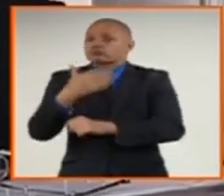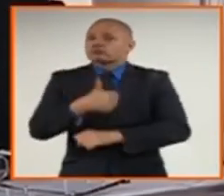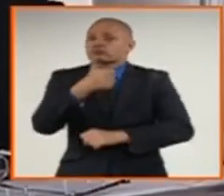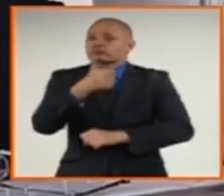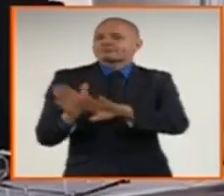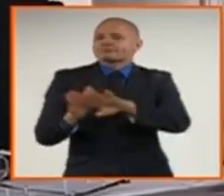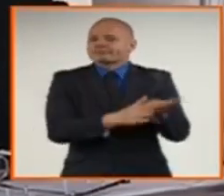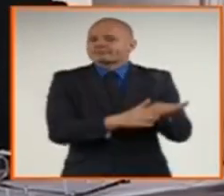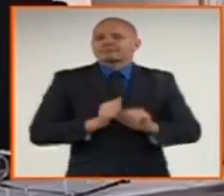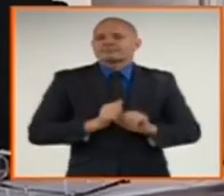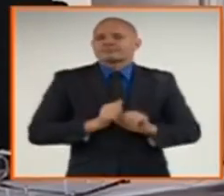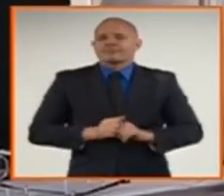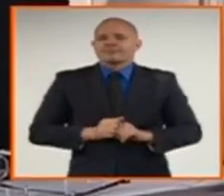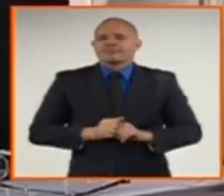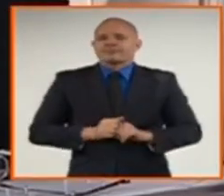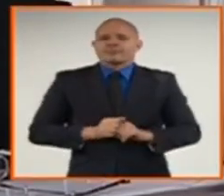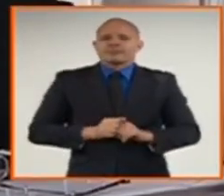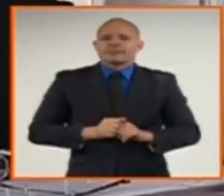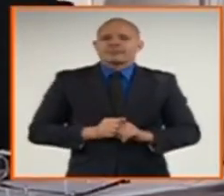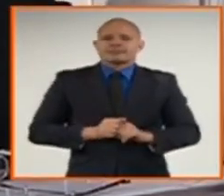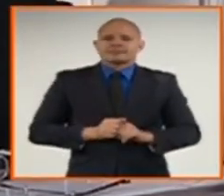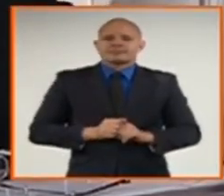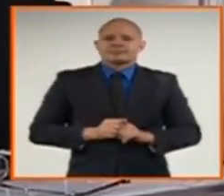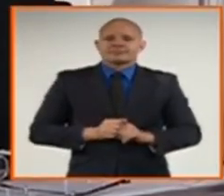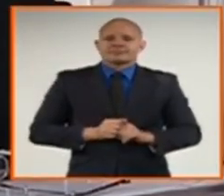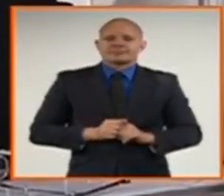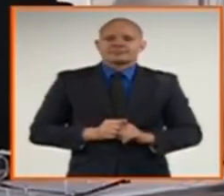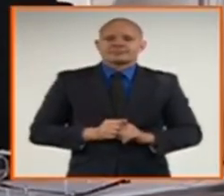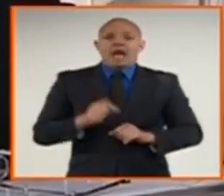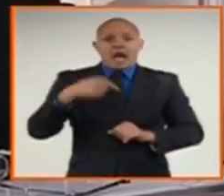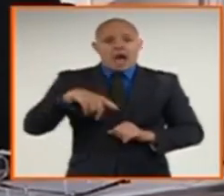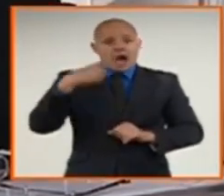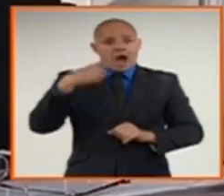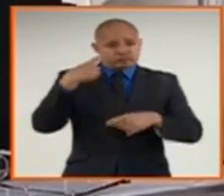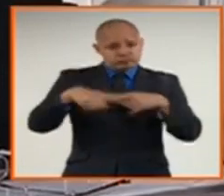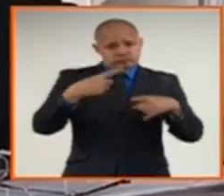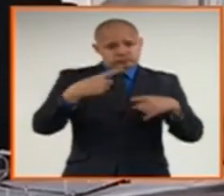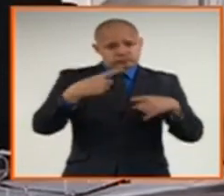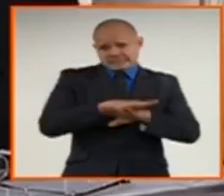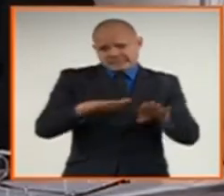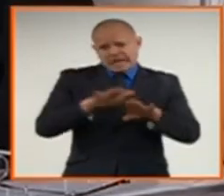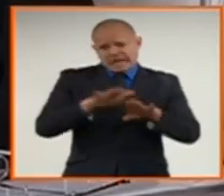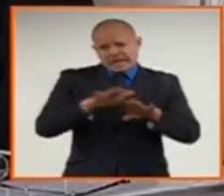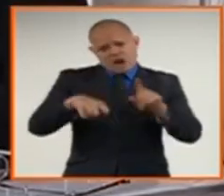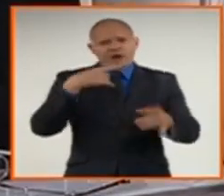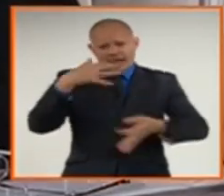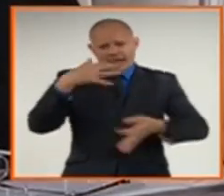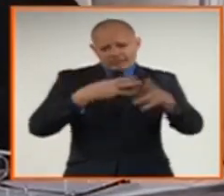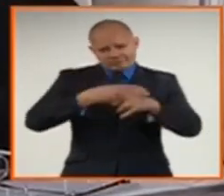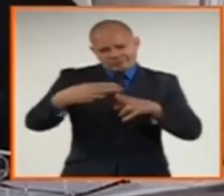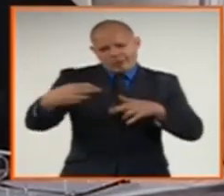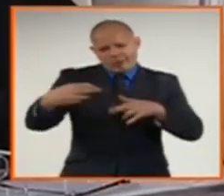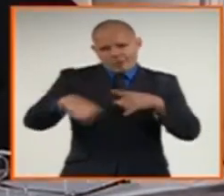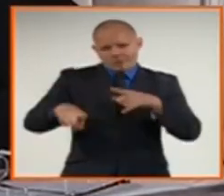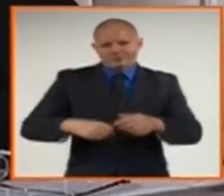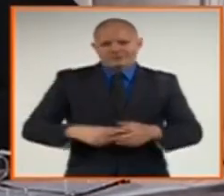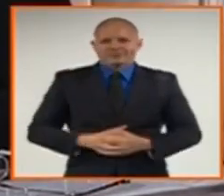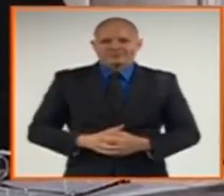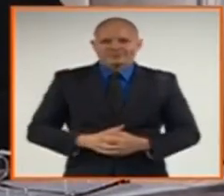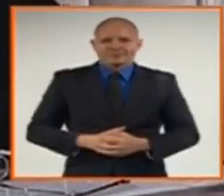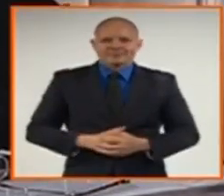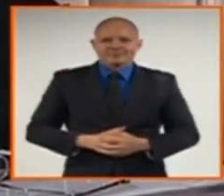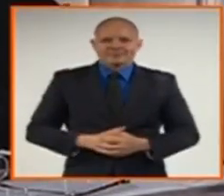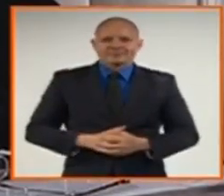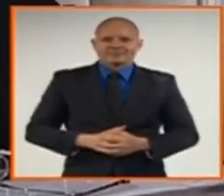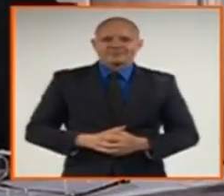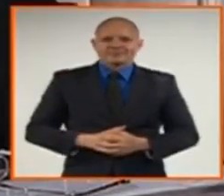desarrollo pediátrico que se aplica en el país desde los 2, 4, 6 meses y después a los 18 es la vacuna pentavalente, que protege